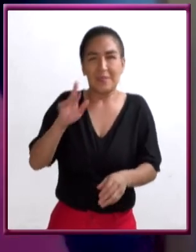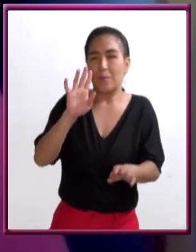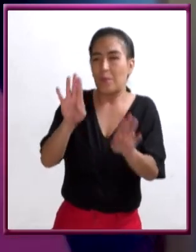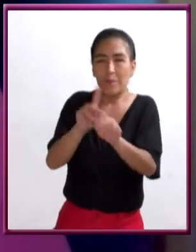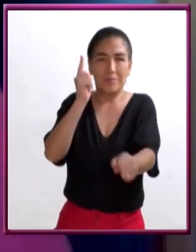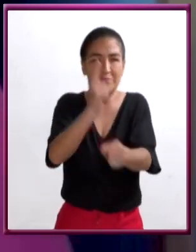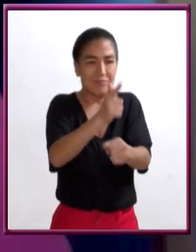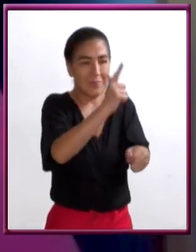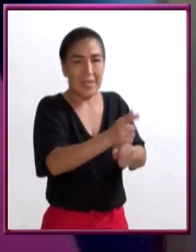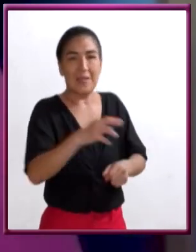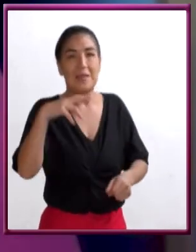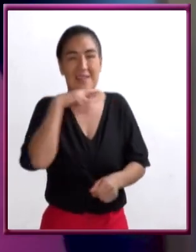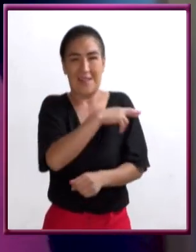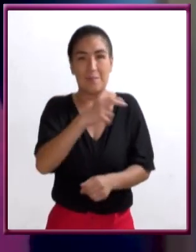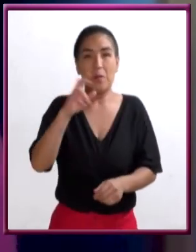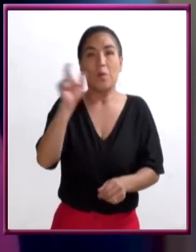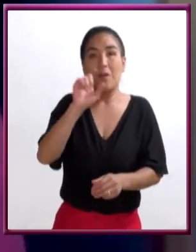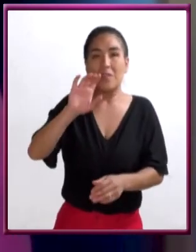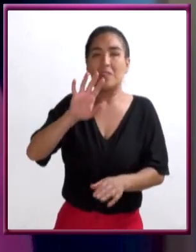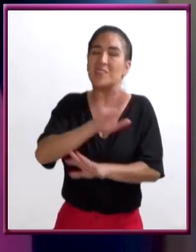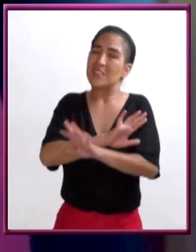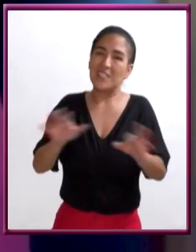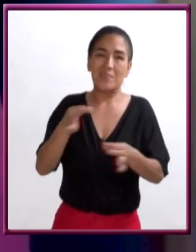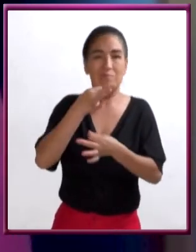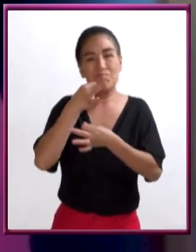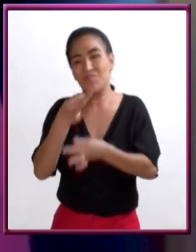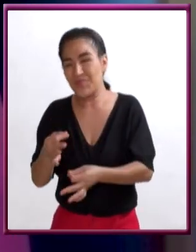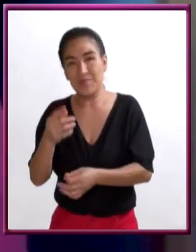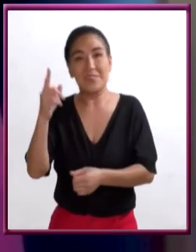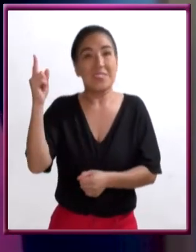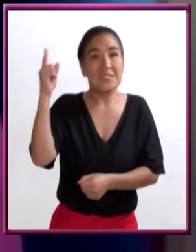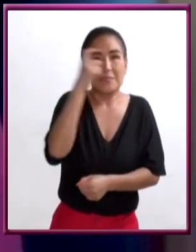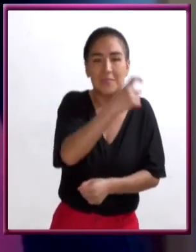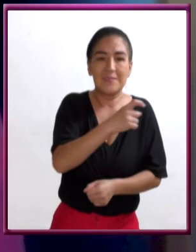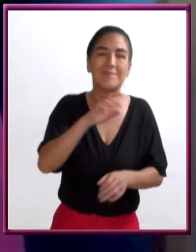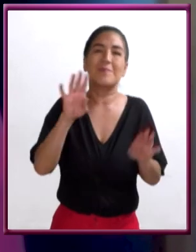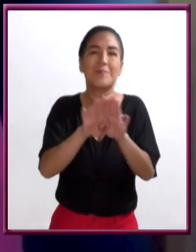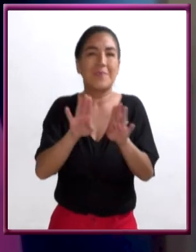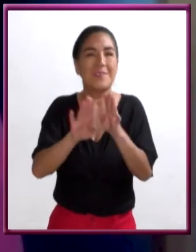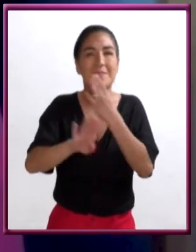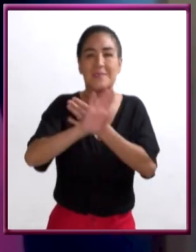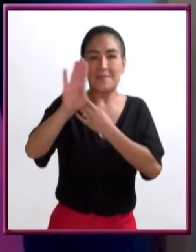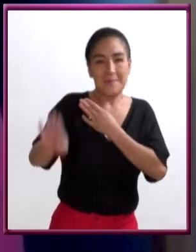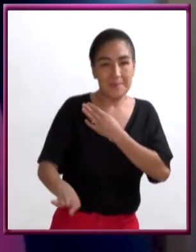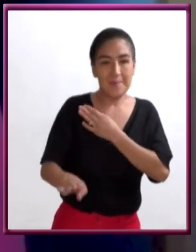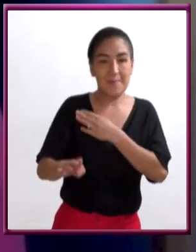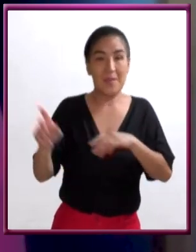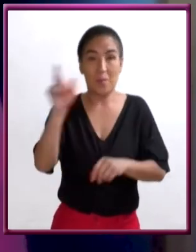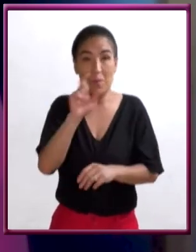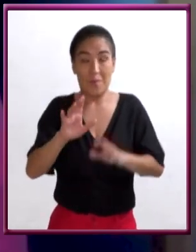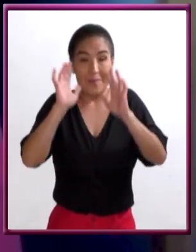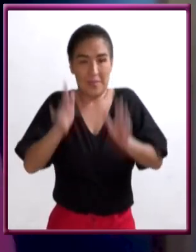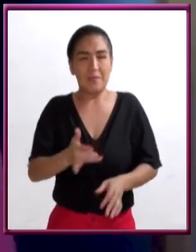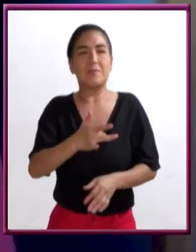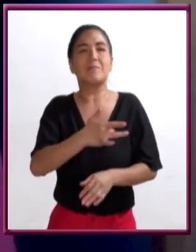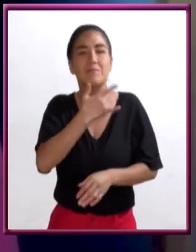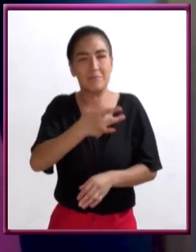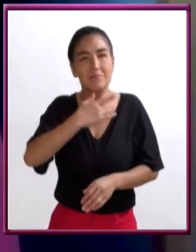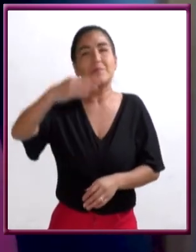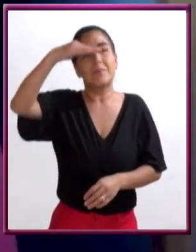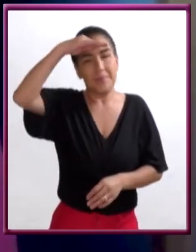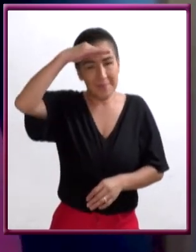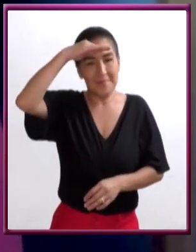es la primera vez que uno cae en donde es más difícil salirse, pero una vez que uno logra